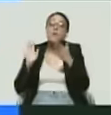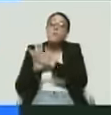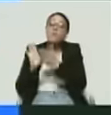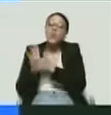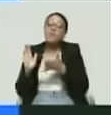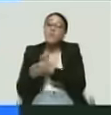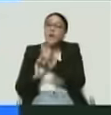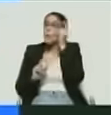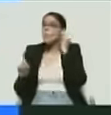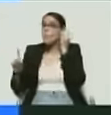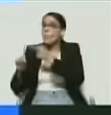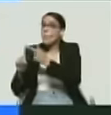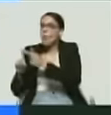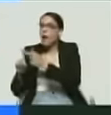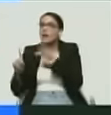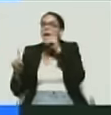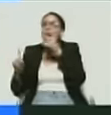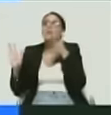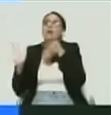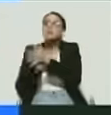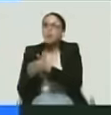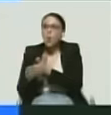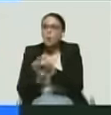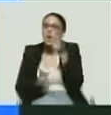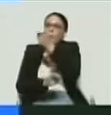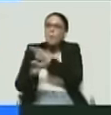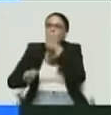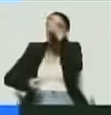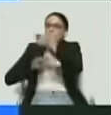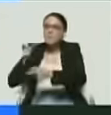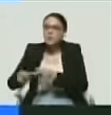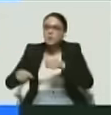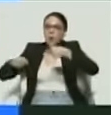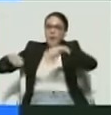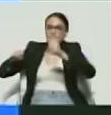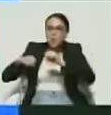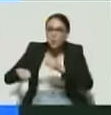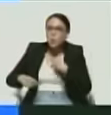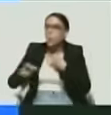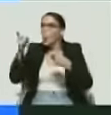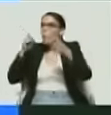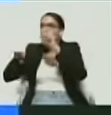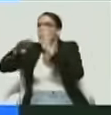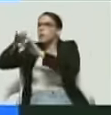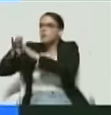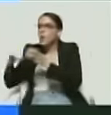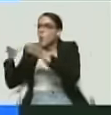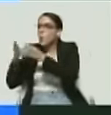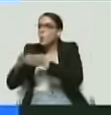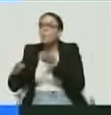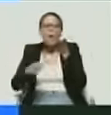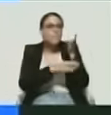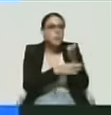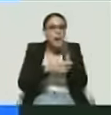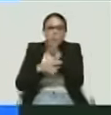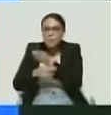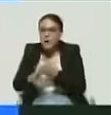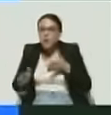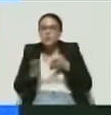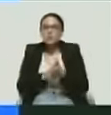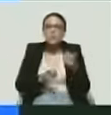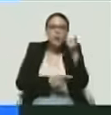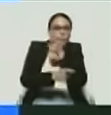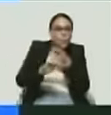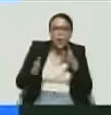de legionarios, de fanáticos, de tal motorizado aquí, de estos motorizados allá, de tratar de